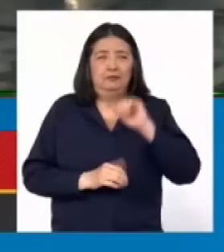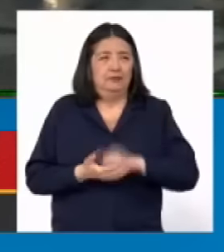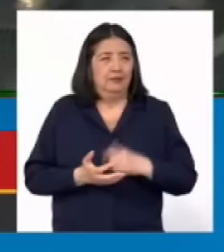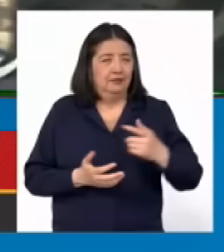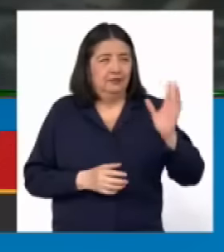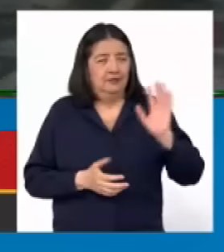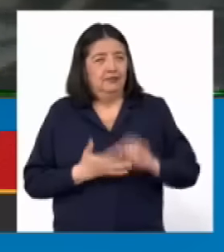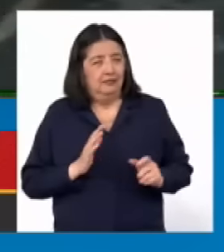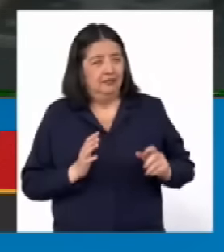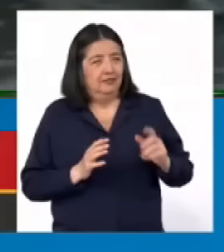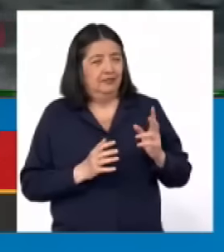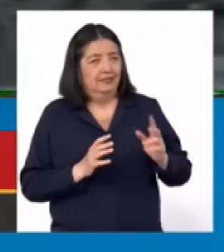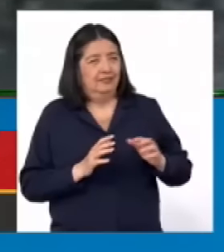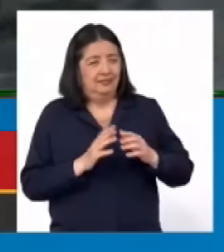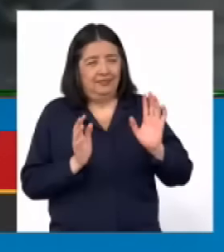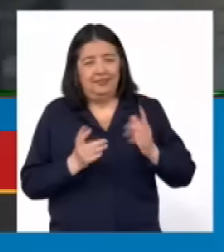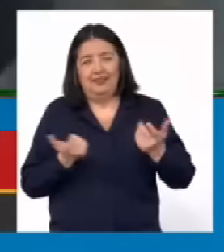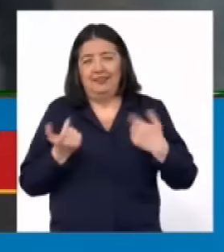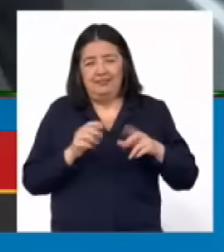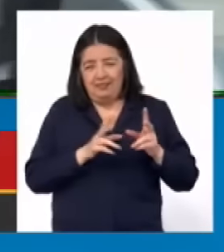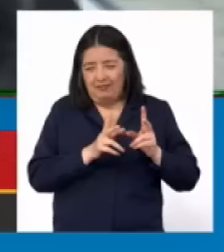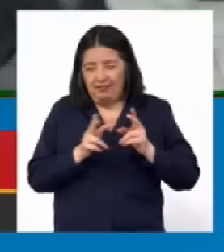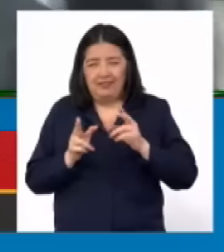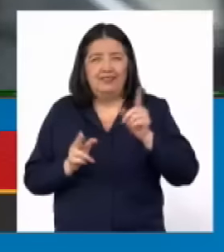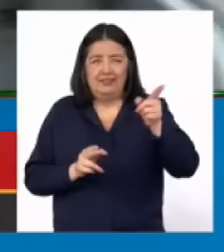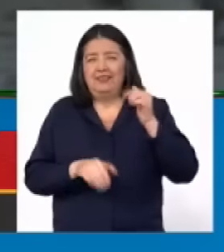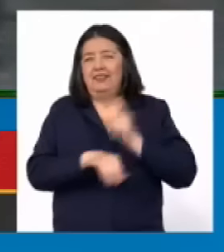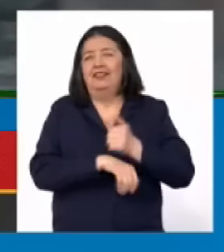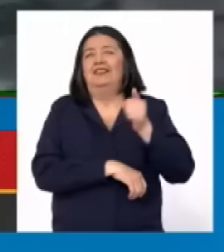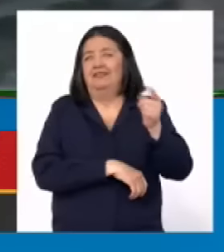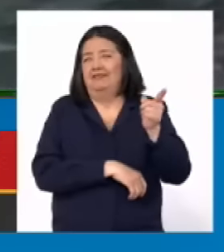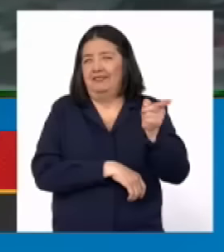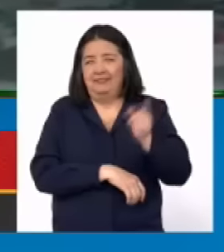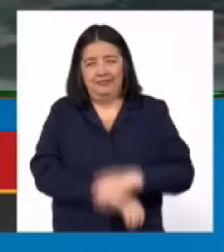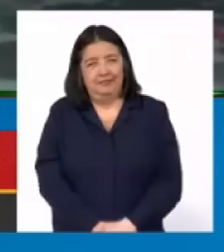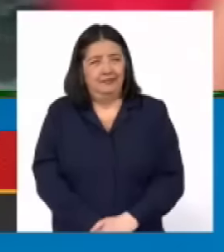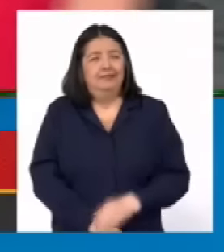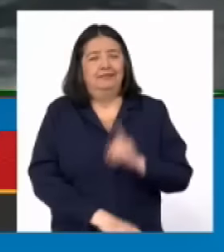su recorte que la ha vendido totalmente ese, ayer a Fernando. Ese es el culpable.